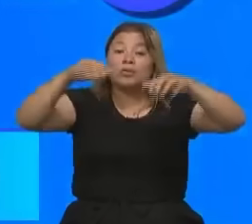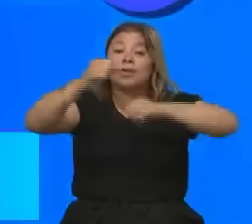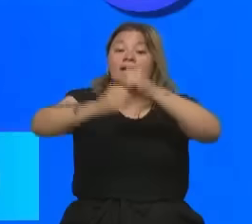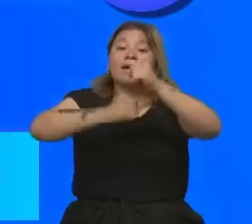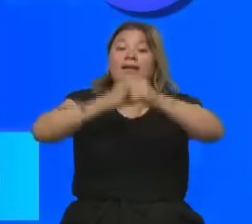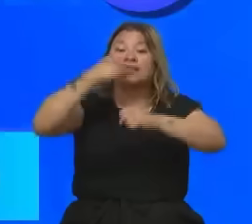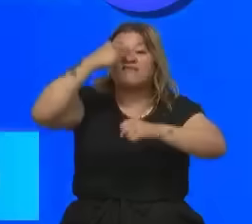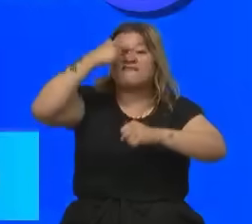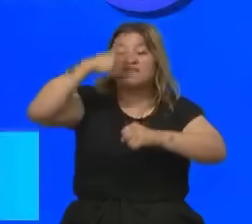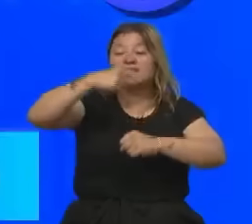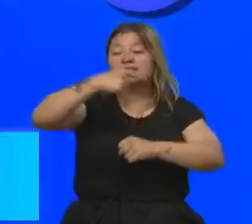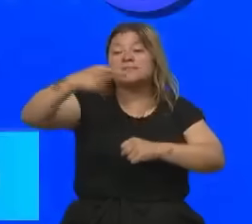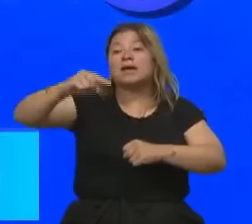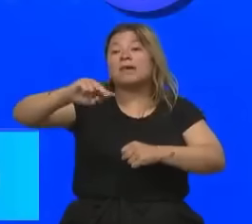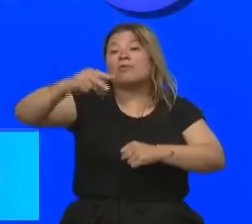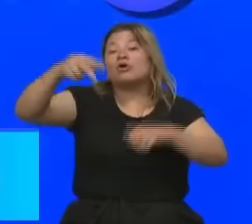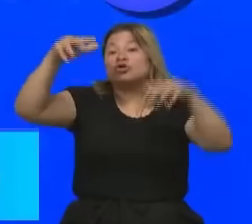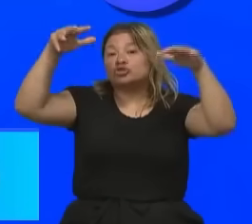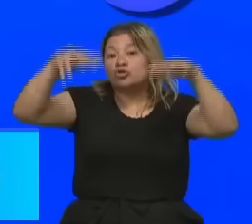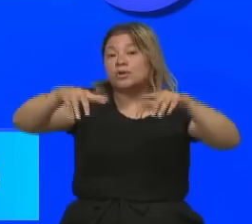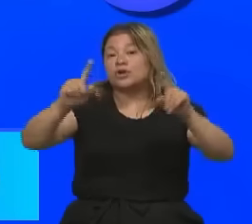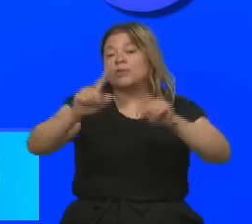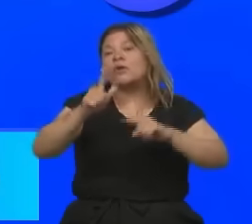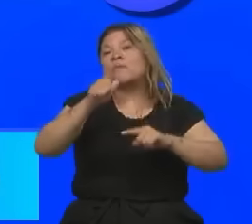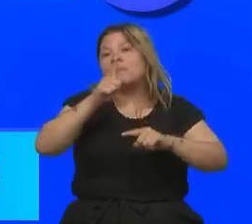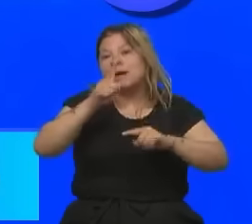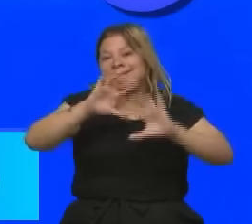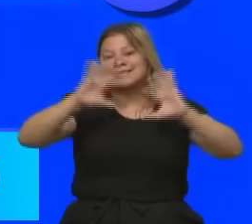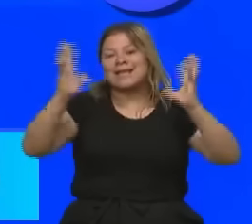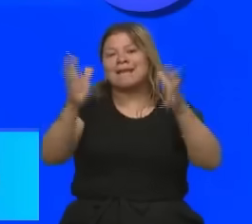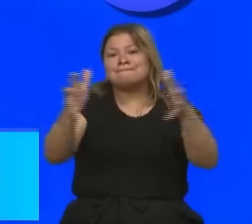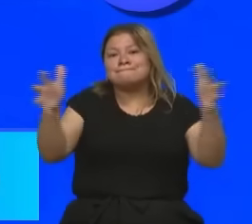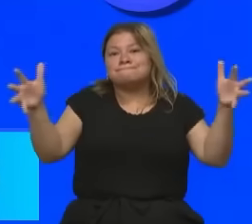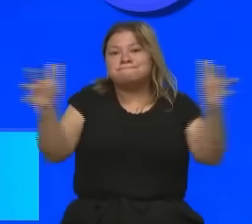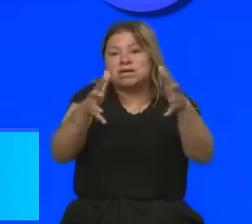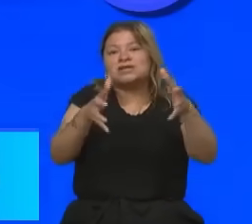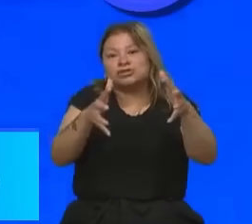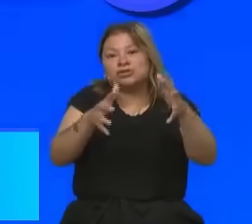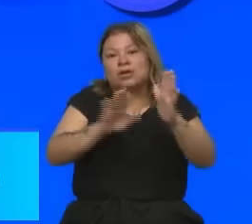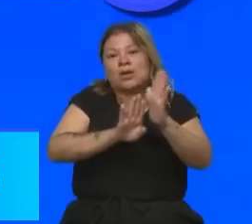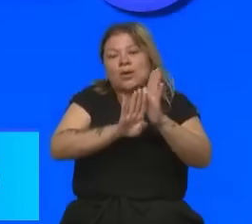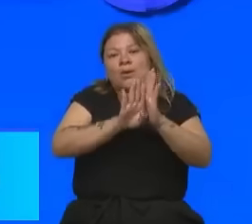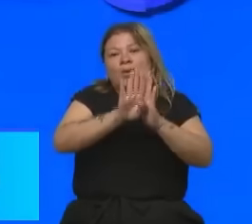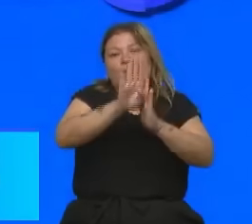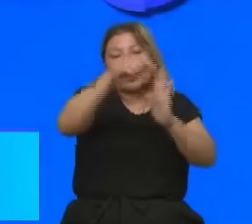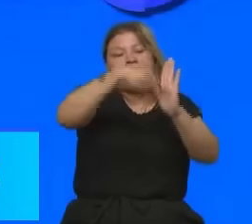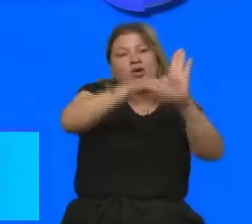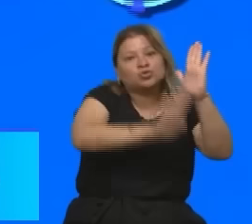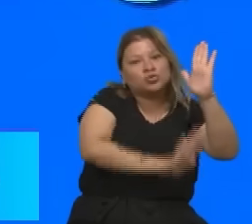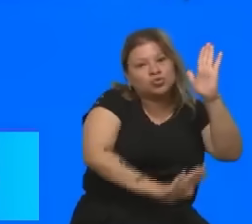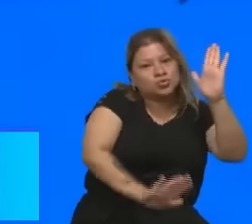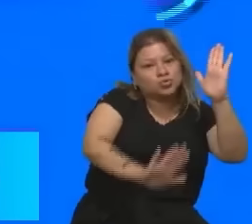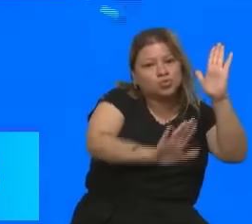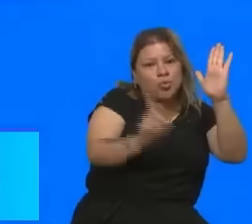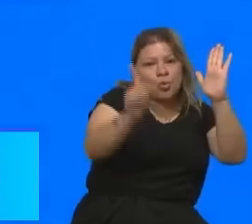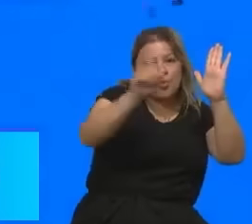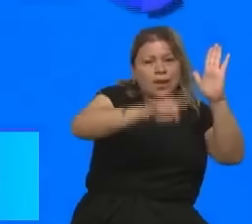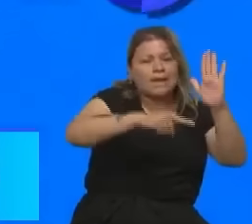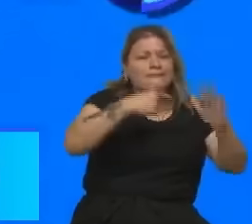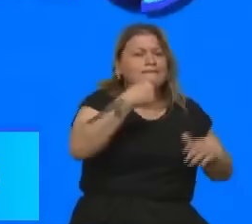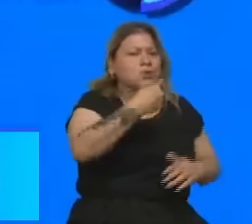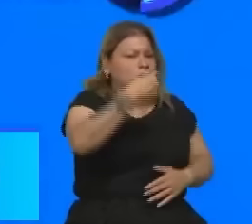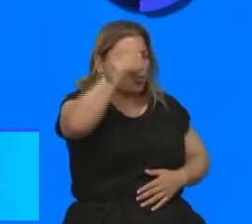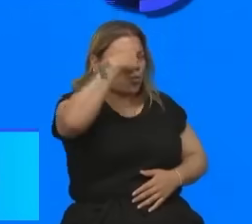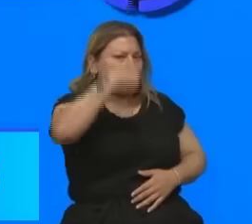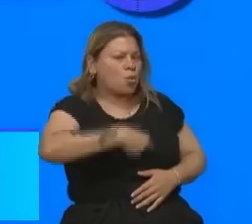semana, pero parece que la Dana sube e iría al sur de Tarragona por ahora. Uf, la última, Mati, porque me cayó la